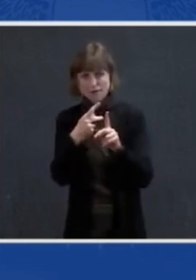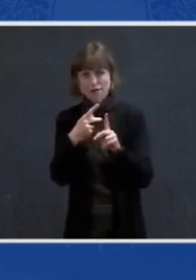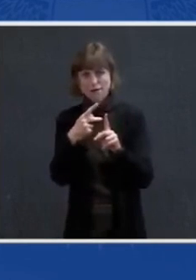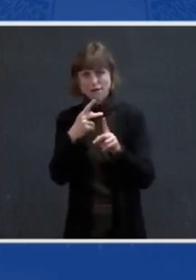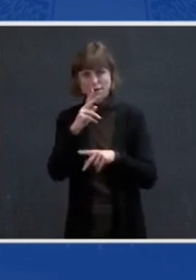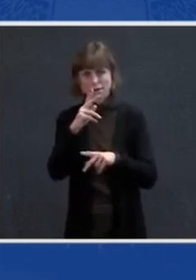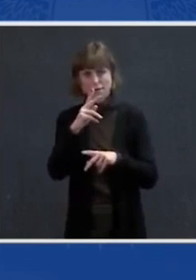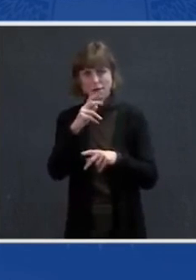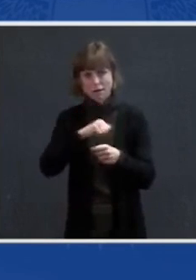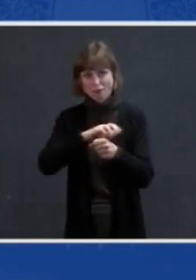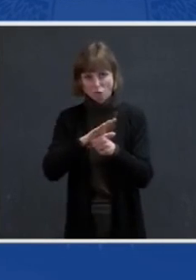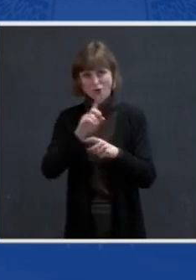en fin